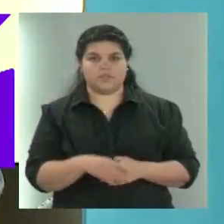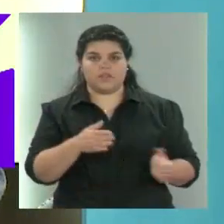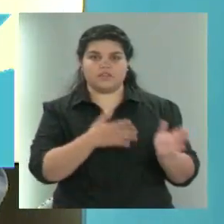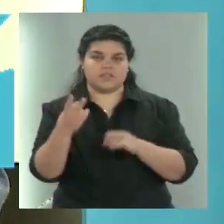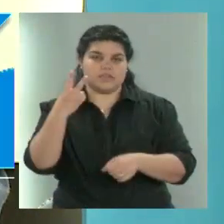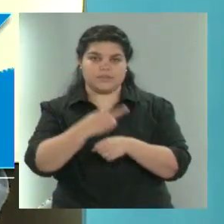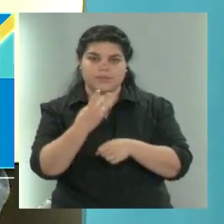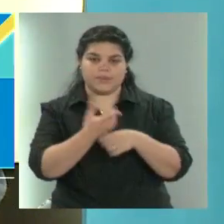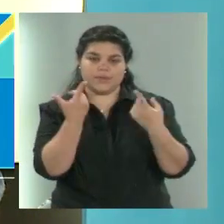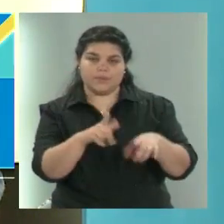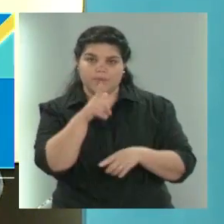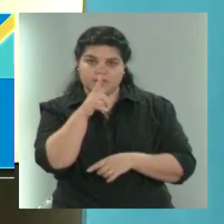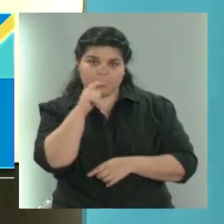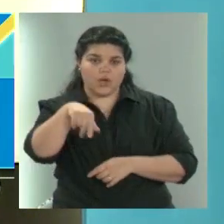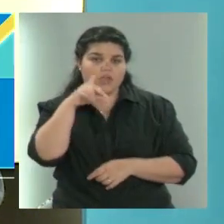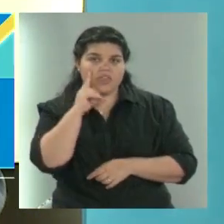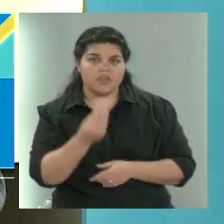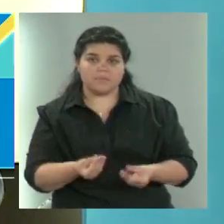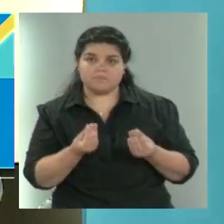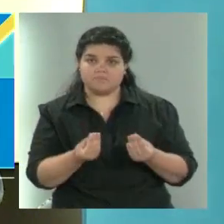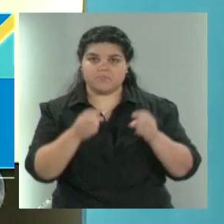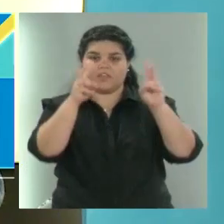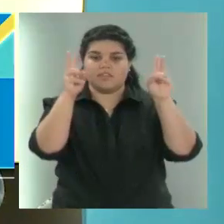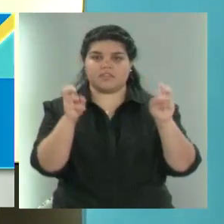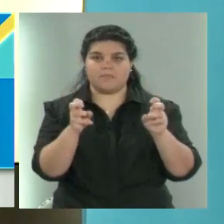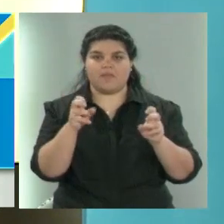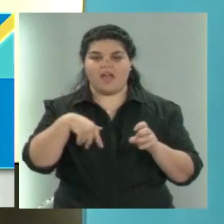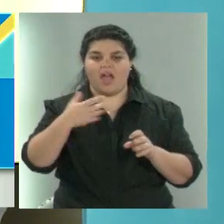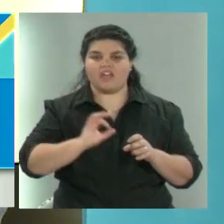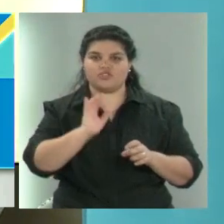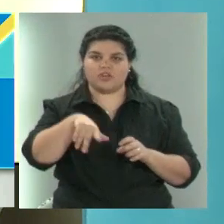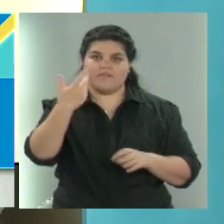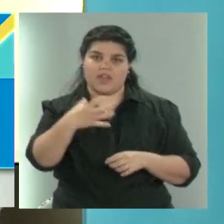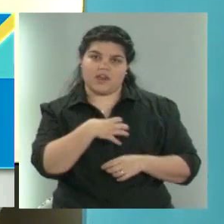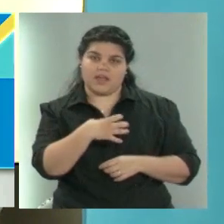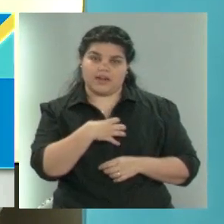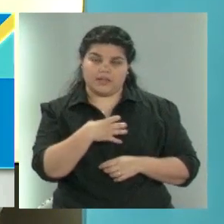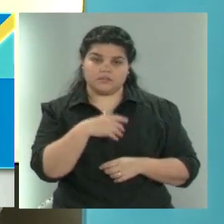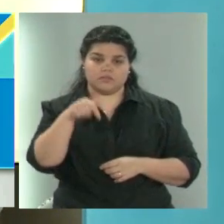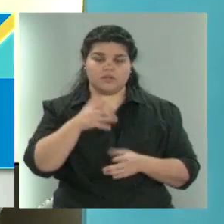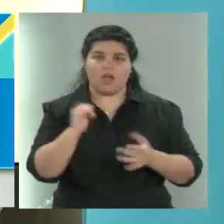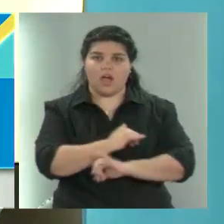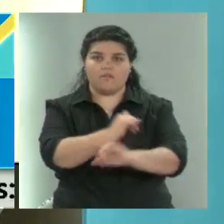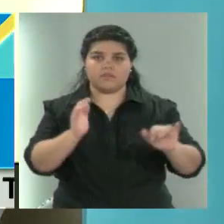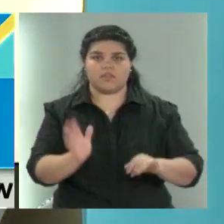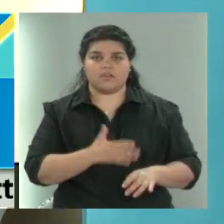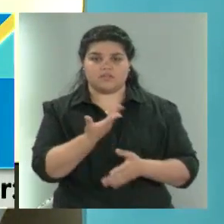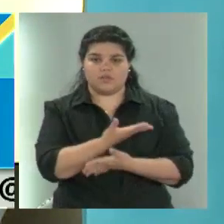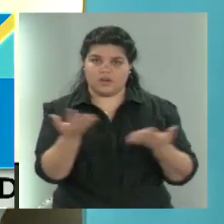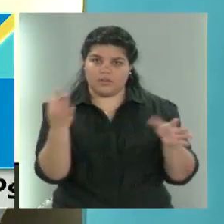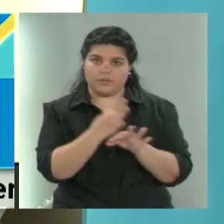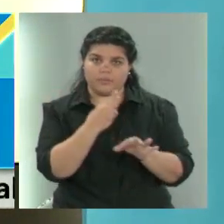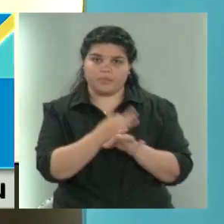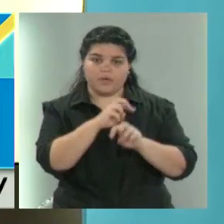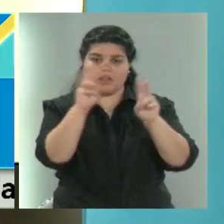Segundo bloque en Distintos Parecidos y hoy estamos hablando del ciclo lectivo 2019, esta novedad que dio la Dirección General de Escuelas en los últimos días